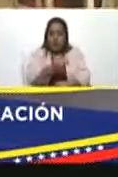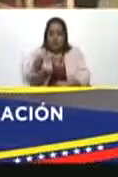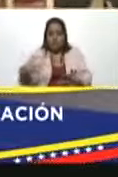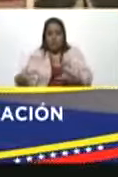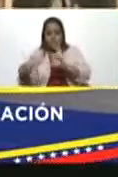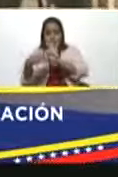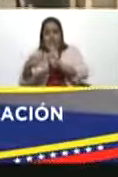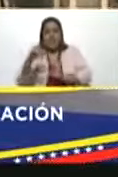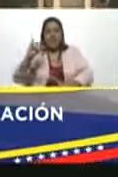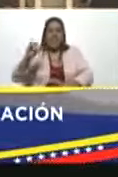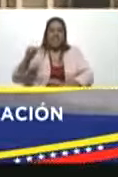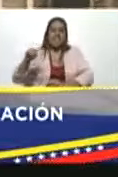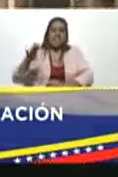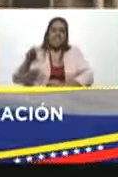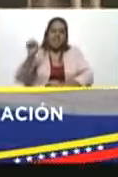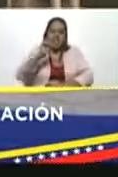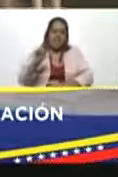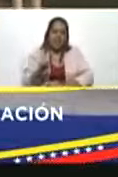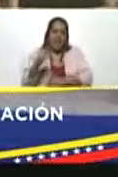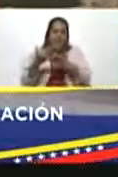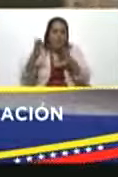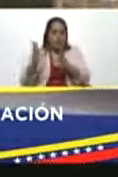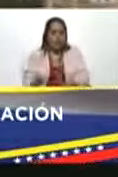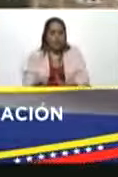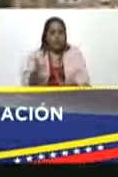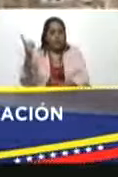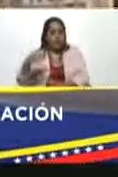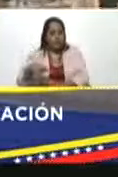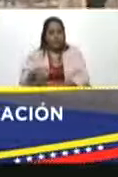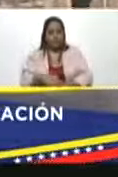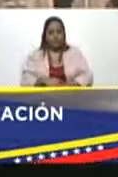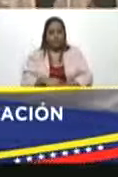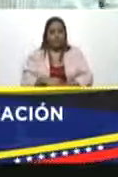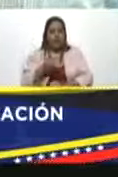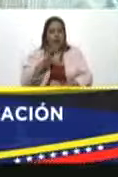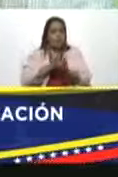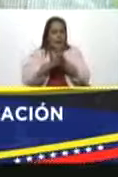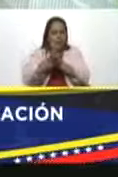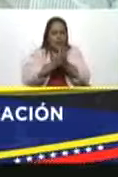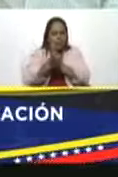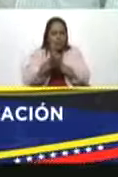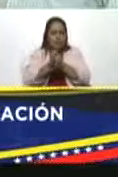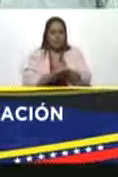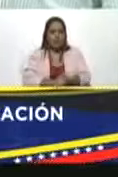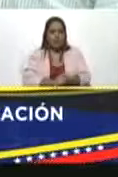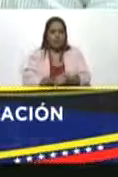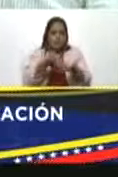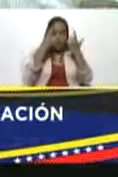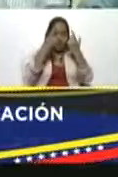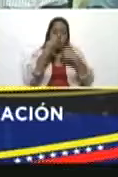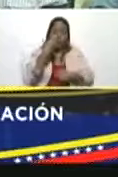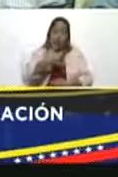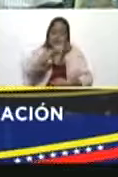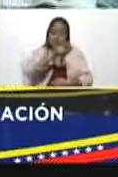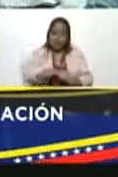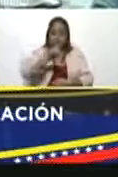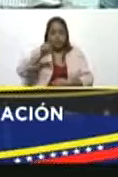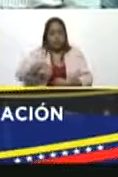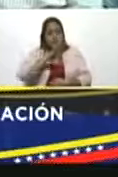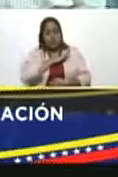con el INSE para que nuestros estudiantes también tengan un emprendimiento, aparte de formarse como buenos ciudadanos,